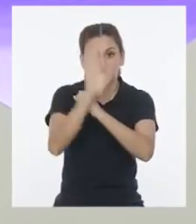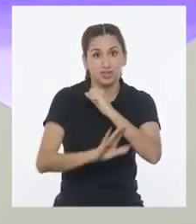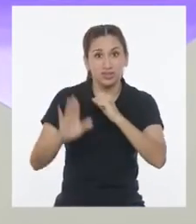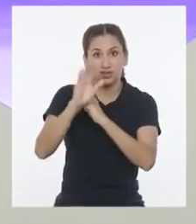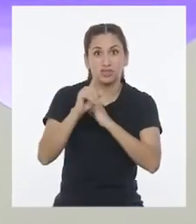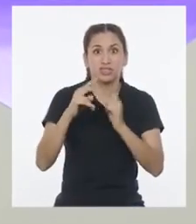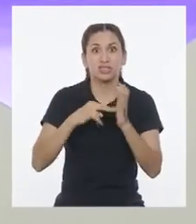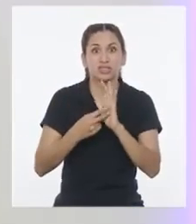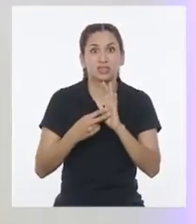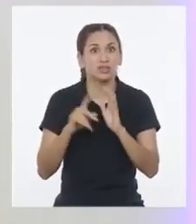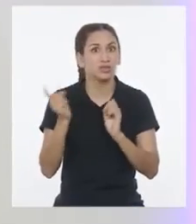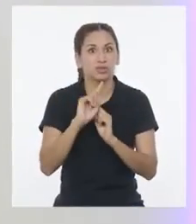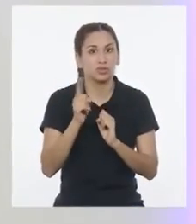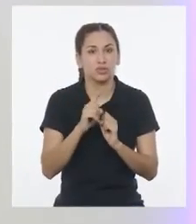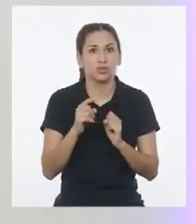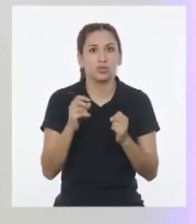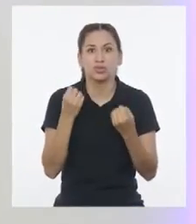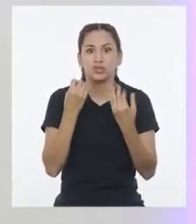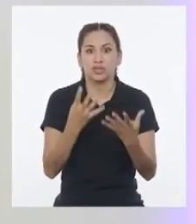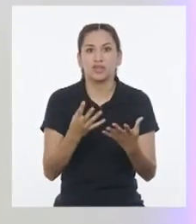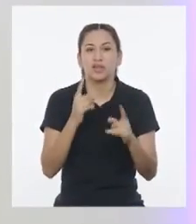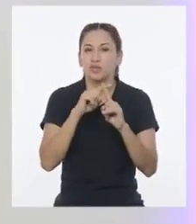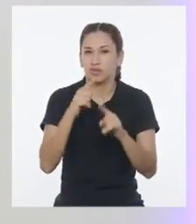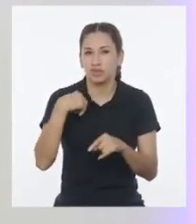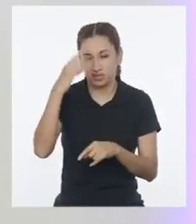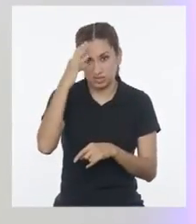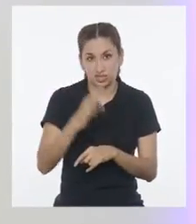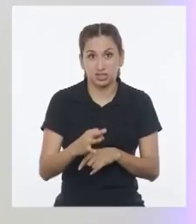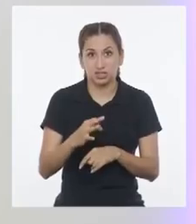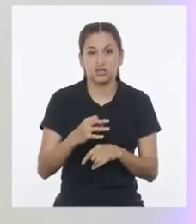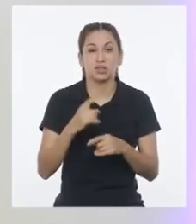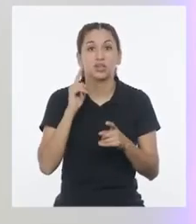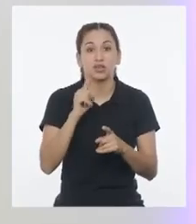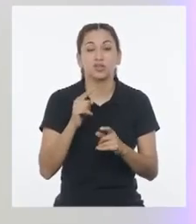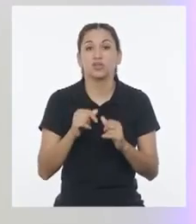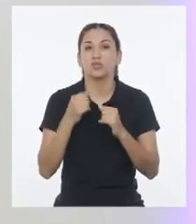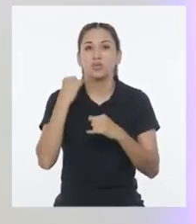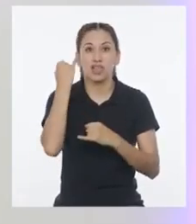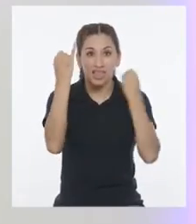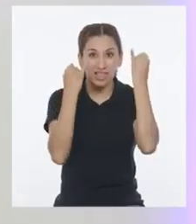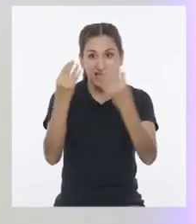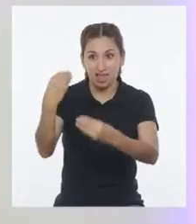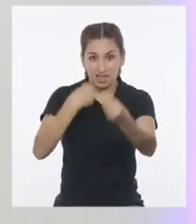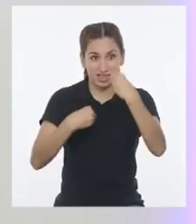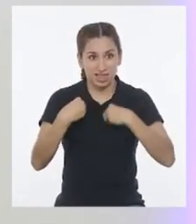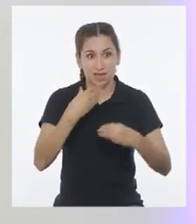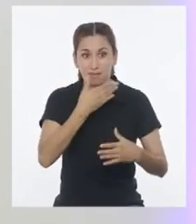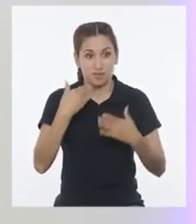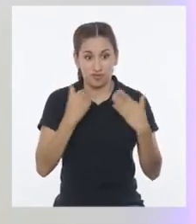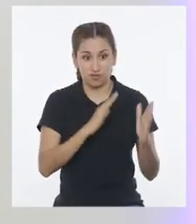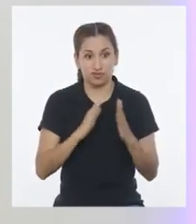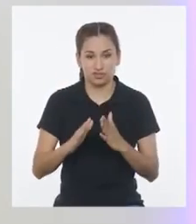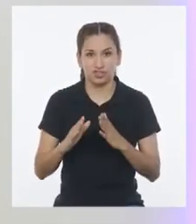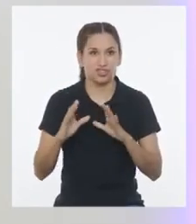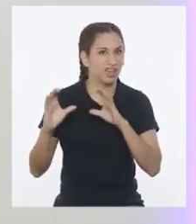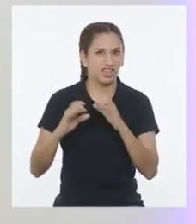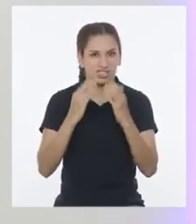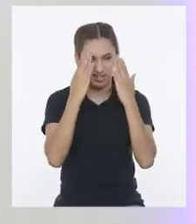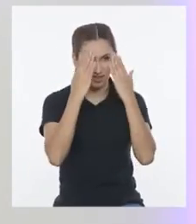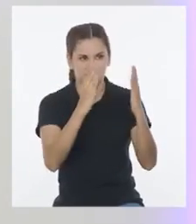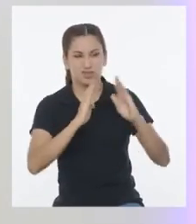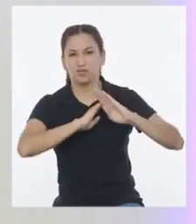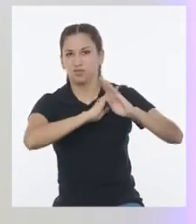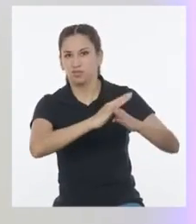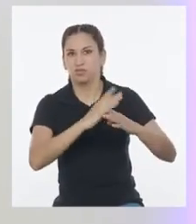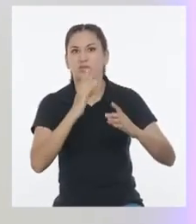es aterrador. Es cierto, Romina, pero estoy seguro de que mientras tengamos iniciativas y estemos mejor organizados, haremos frente al problema